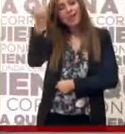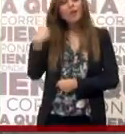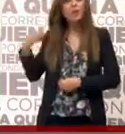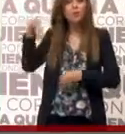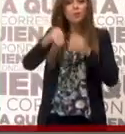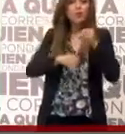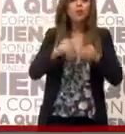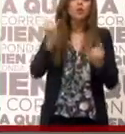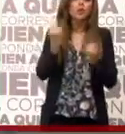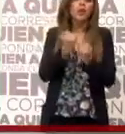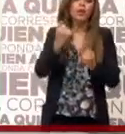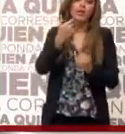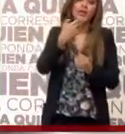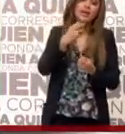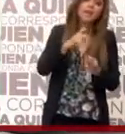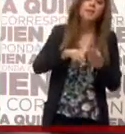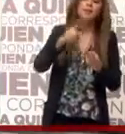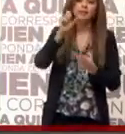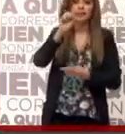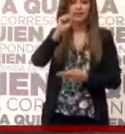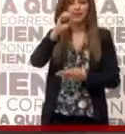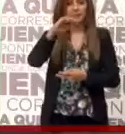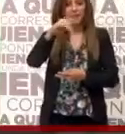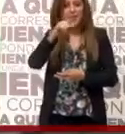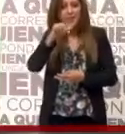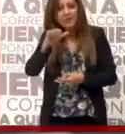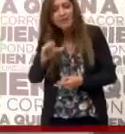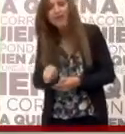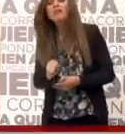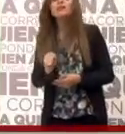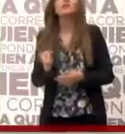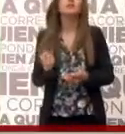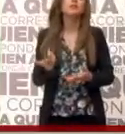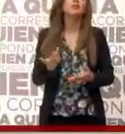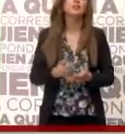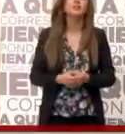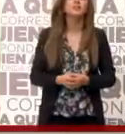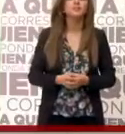Trabajamos con hierbas de olor, con semillas, con distintos